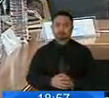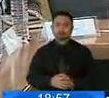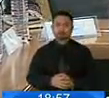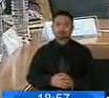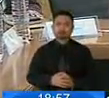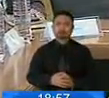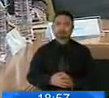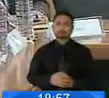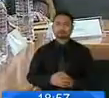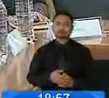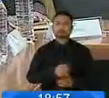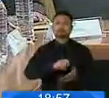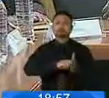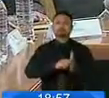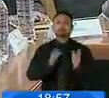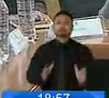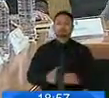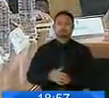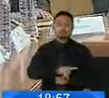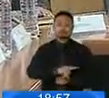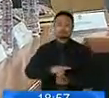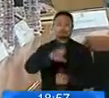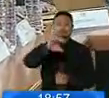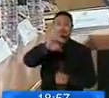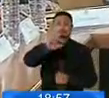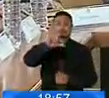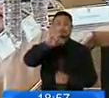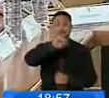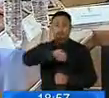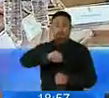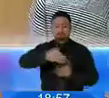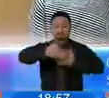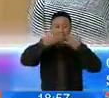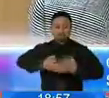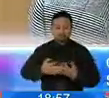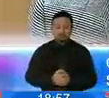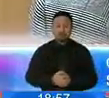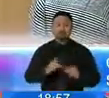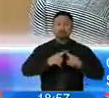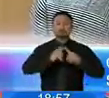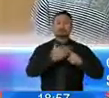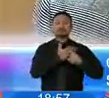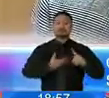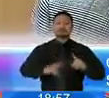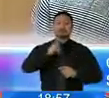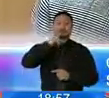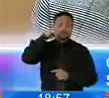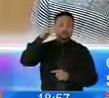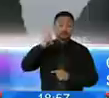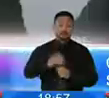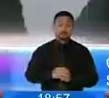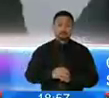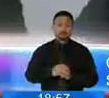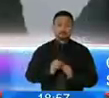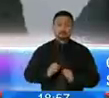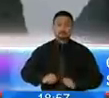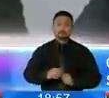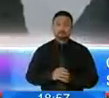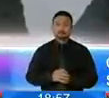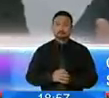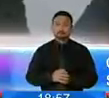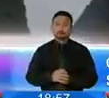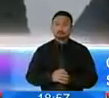En rueda de prensa, el Contralor General subrogante Pablo Celi lo confirmaba. El expresidente Rafael Correa había sido uno